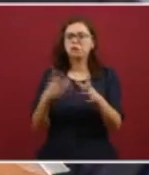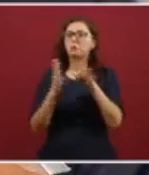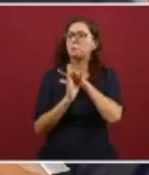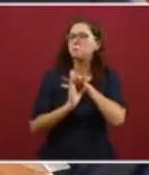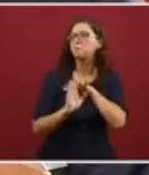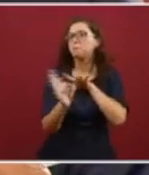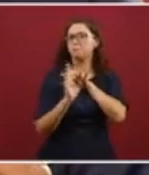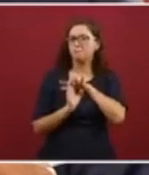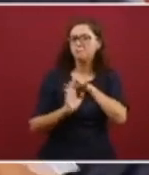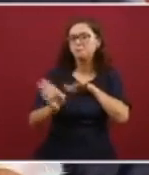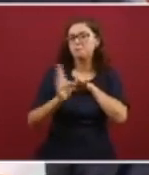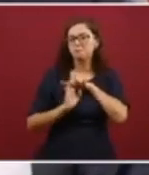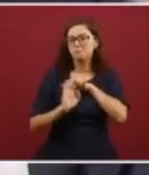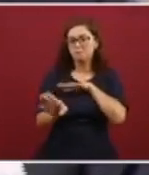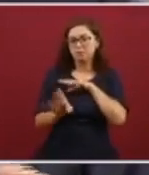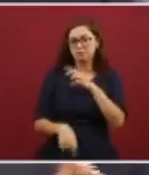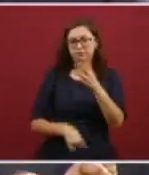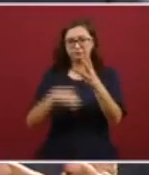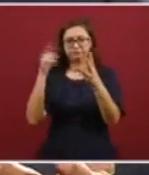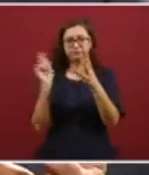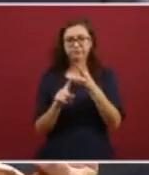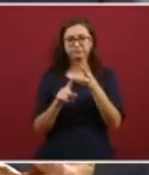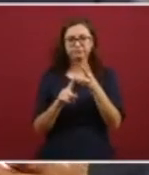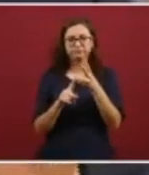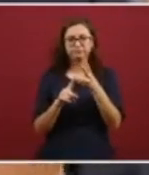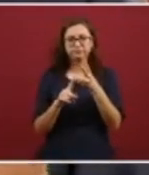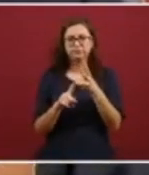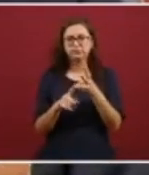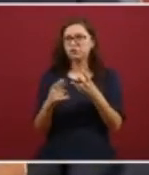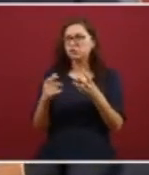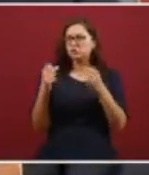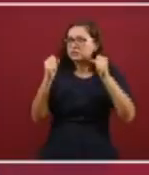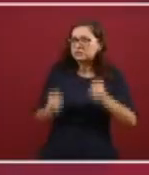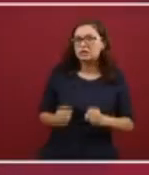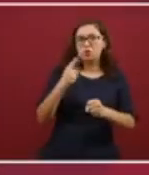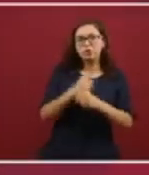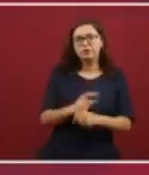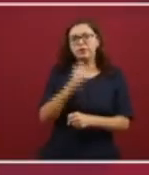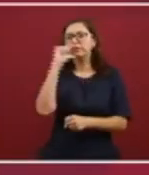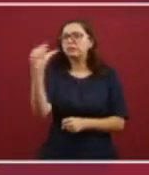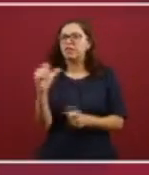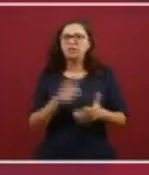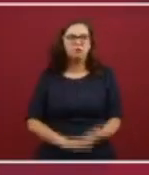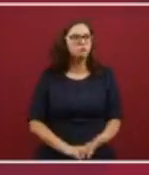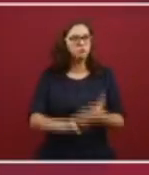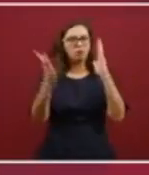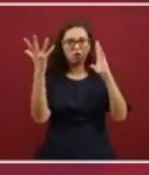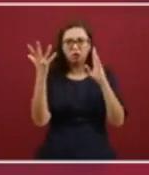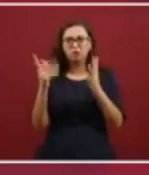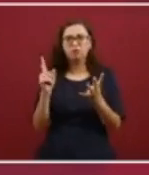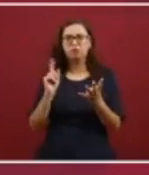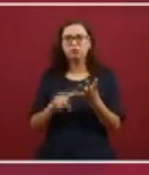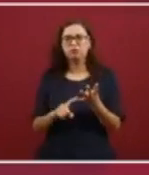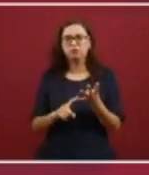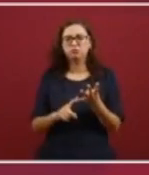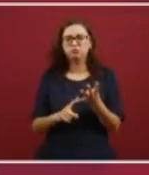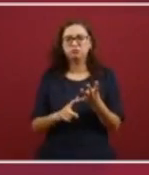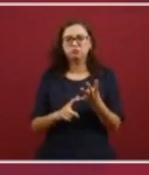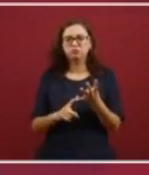migración. Eso es lo que origina la inseguridad y la violencia.